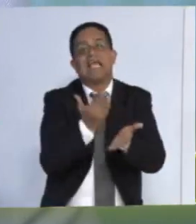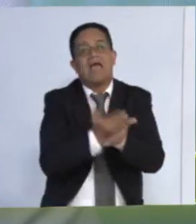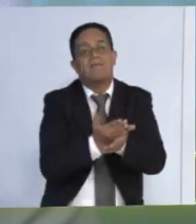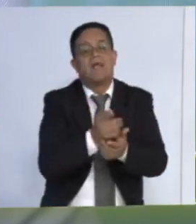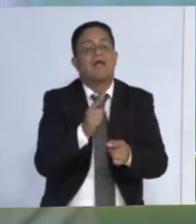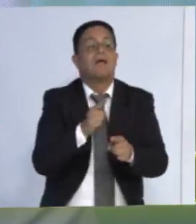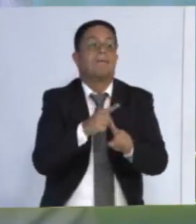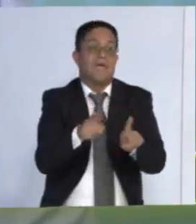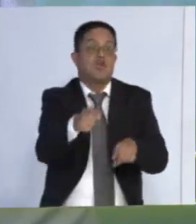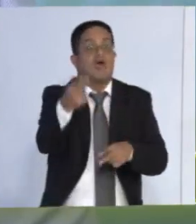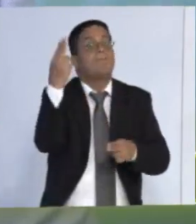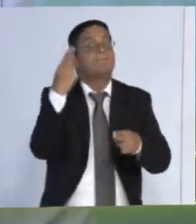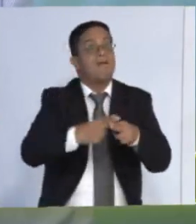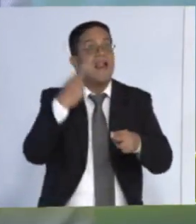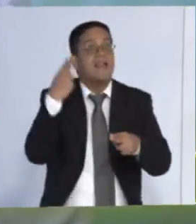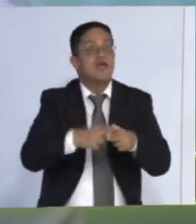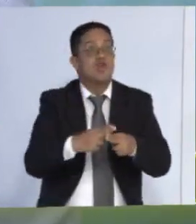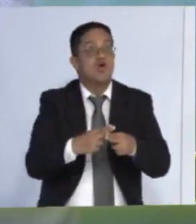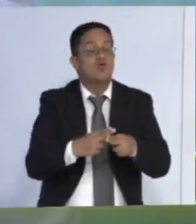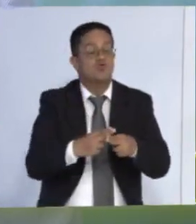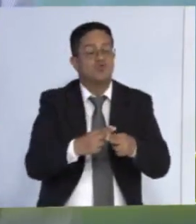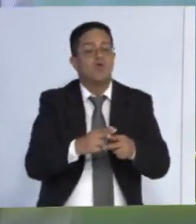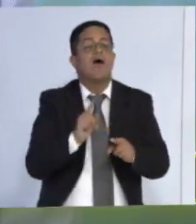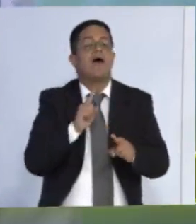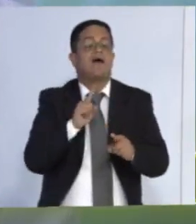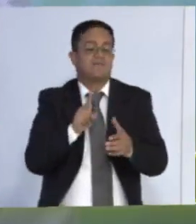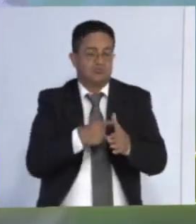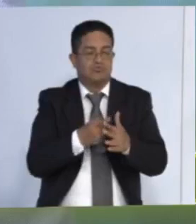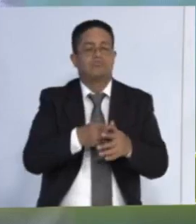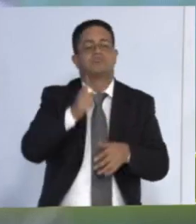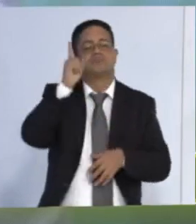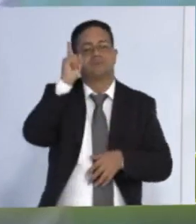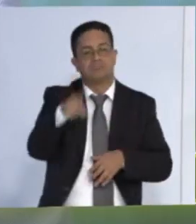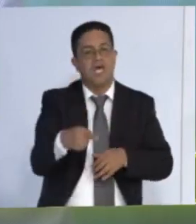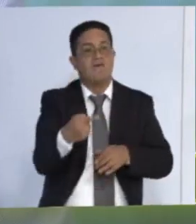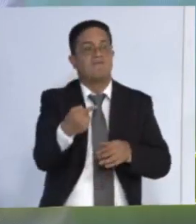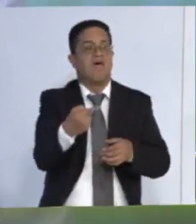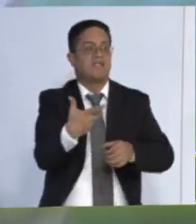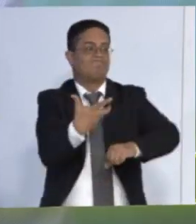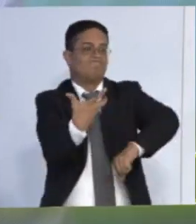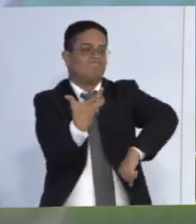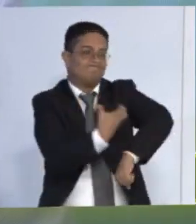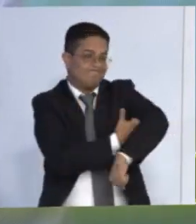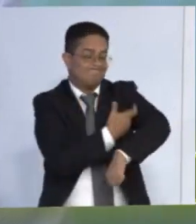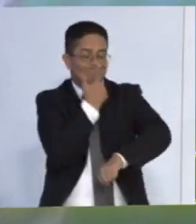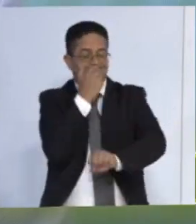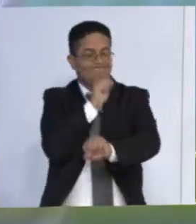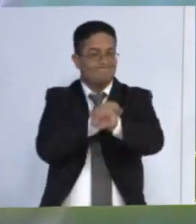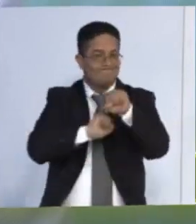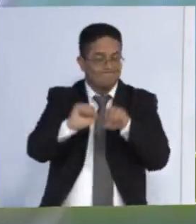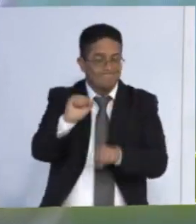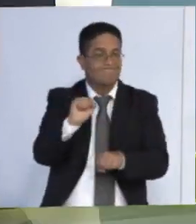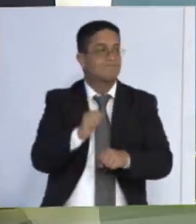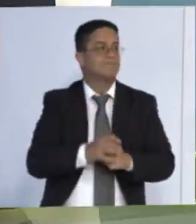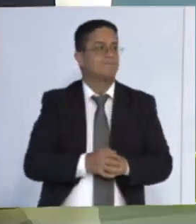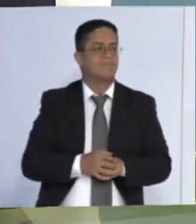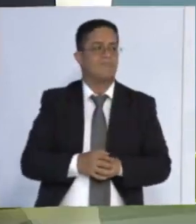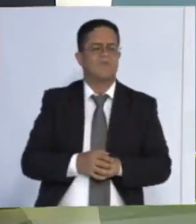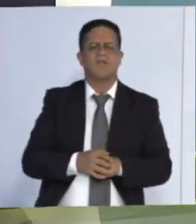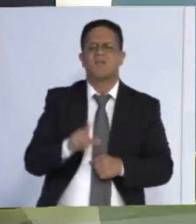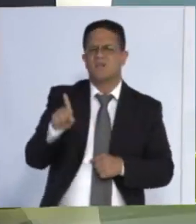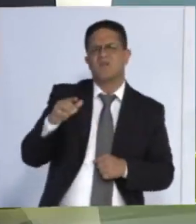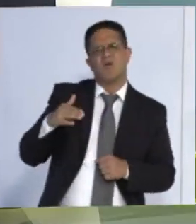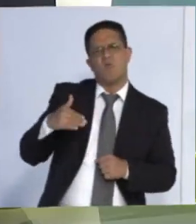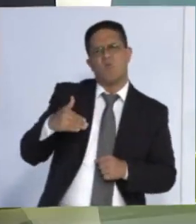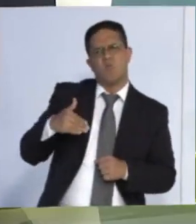en peligro la vida. Entonces, en esos casos es mandatorio colocar inmunoterapia en los casos que son alérgicos a las picaduras de avispas o de abejas. ¿Se puede ser alérgico